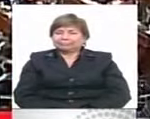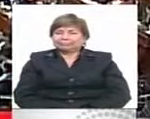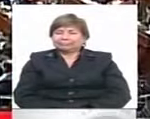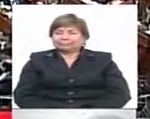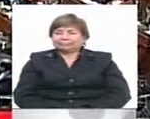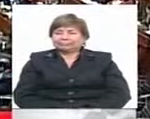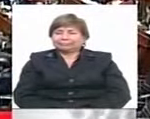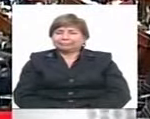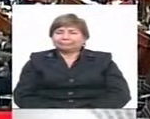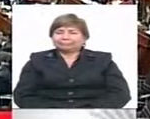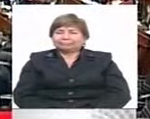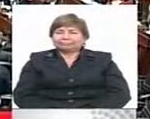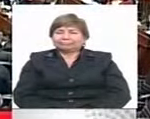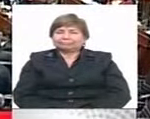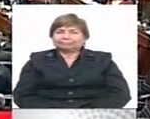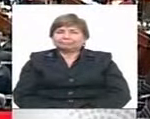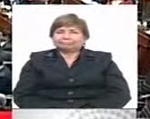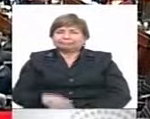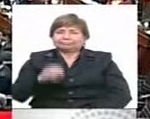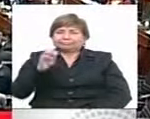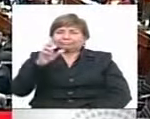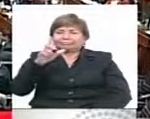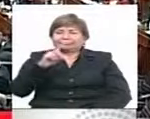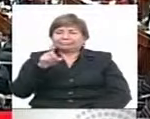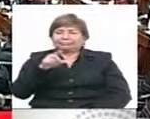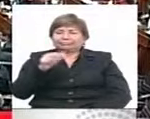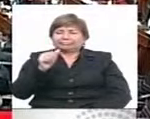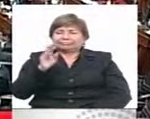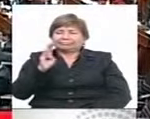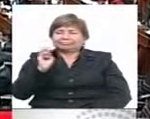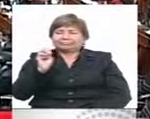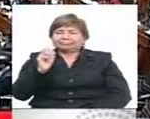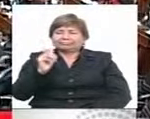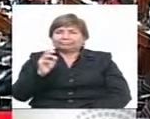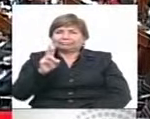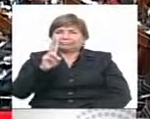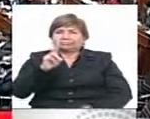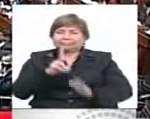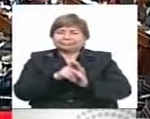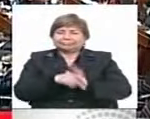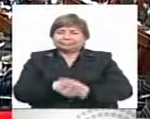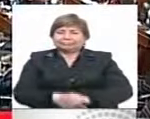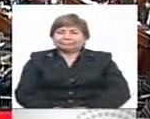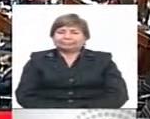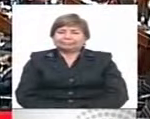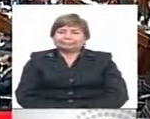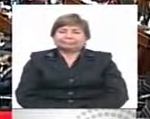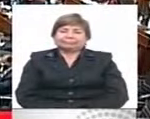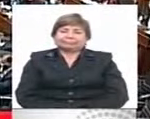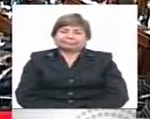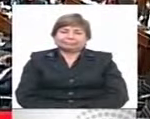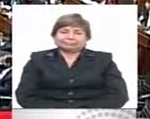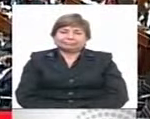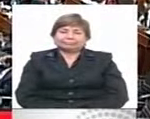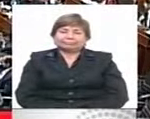Gracias. Tiene la palabra la congresista Elizabeth Medina Hermosilla, por 2 minutos.